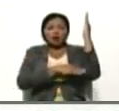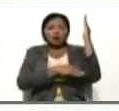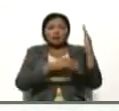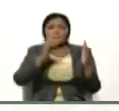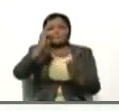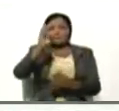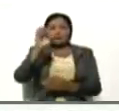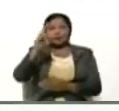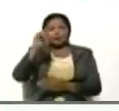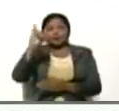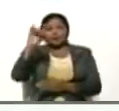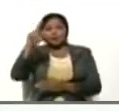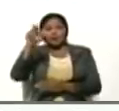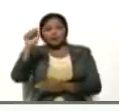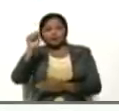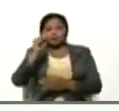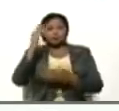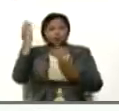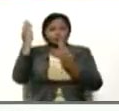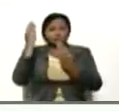Pereira, presente, Adolfo Pereira.